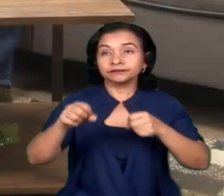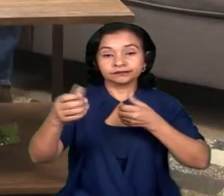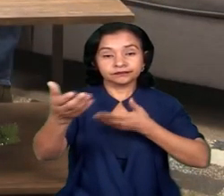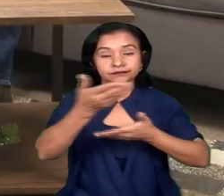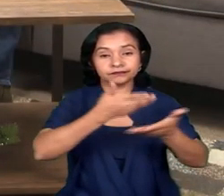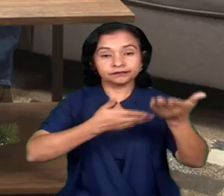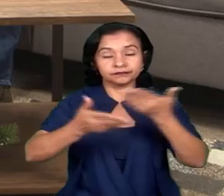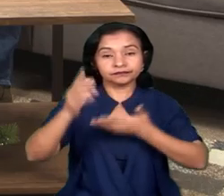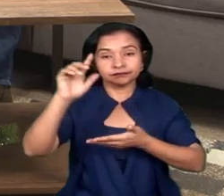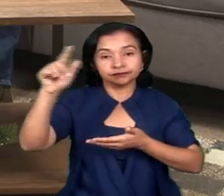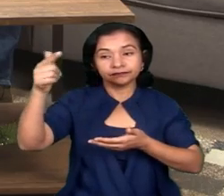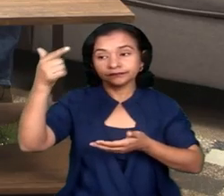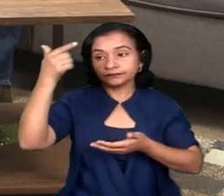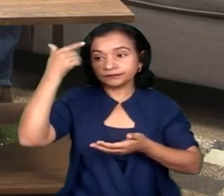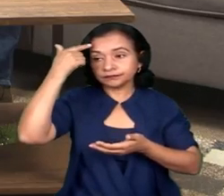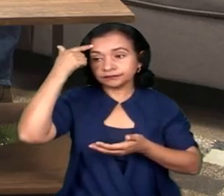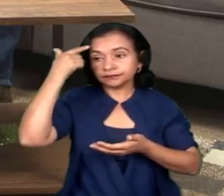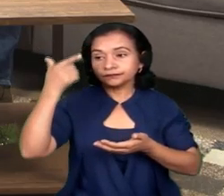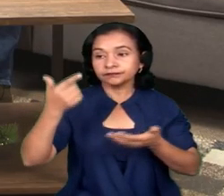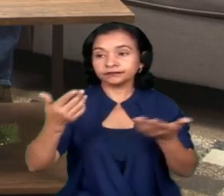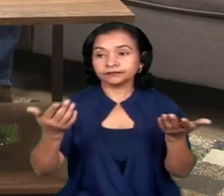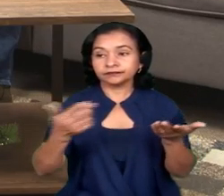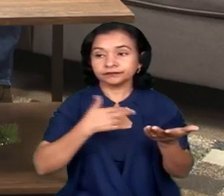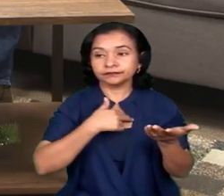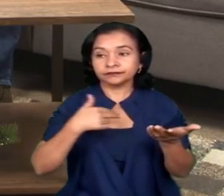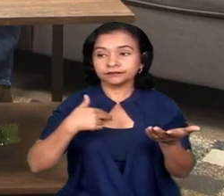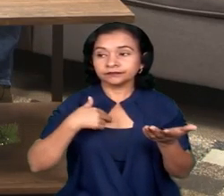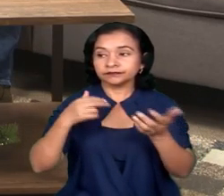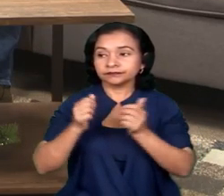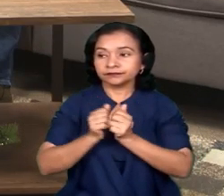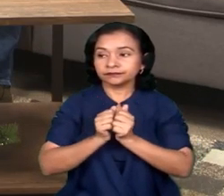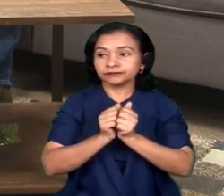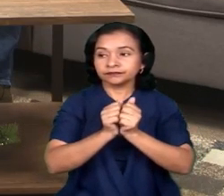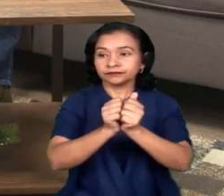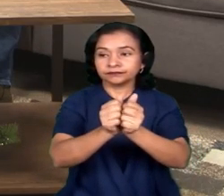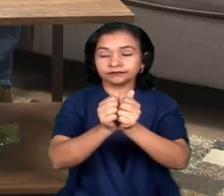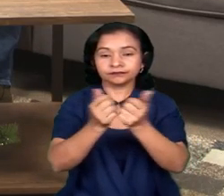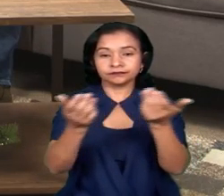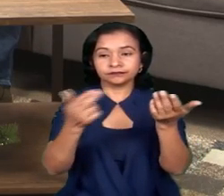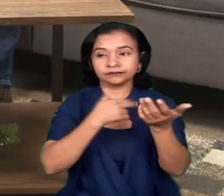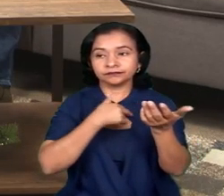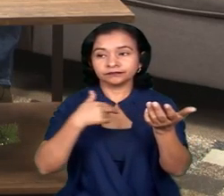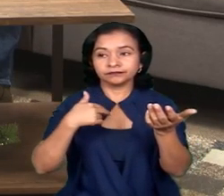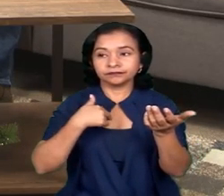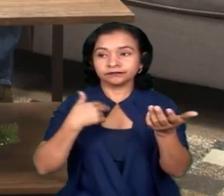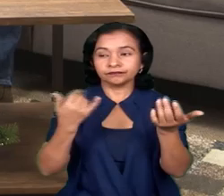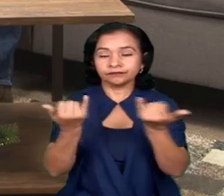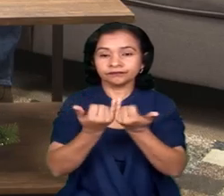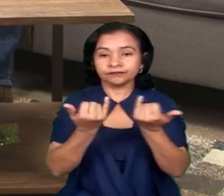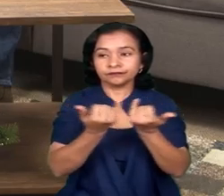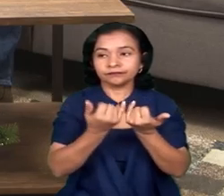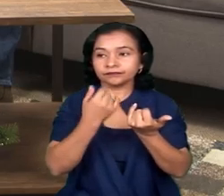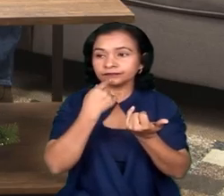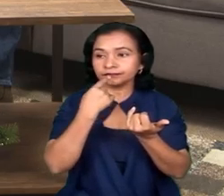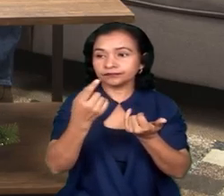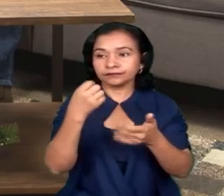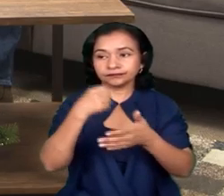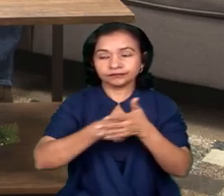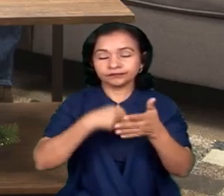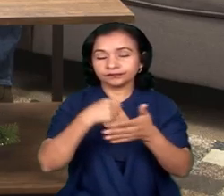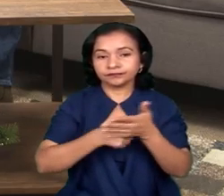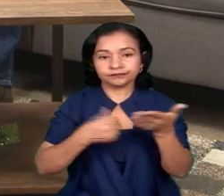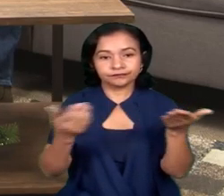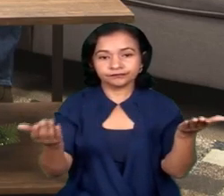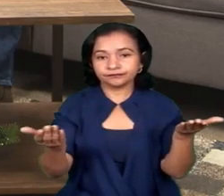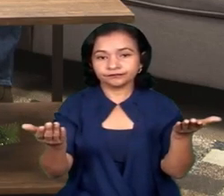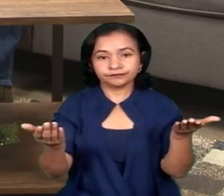con el gobierno y que quisiera es acompañar al empresariado, tanto de las comipymes y, como te decía, fortalecer, digamos, en